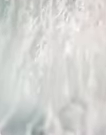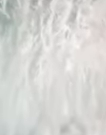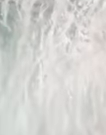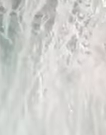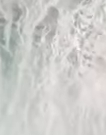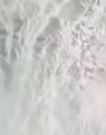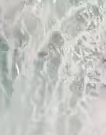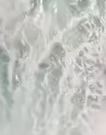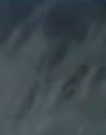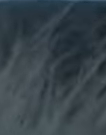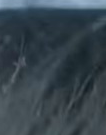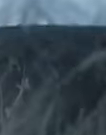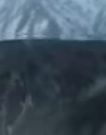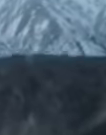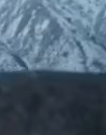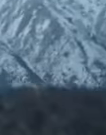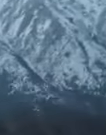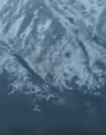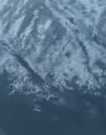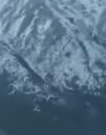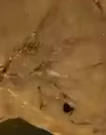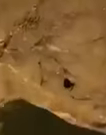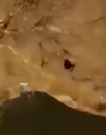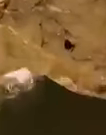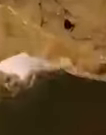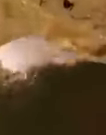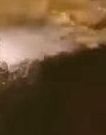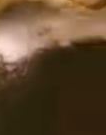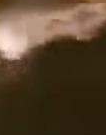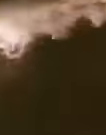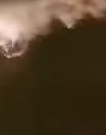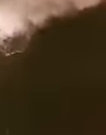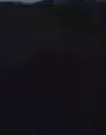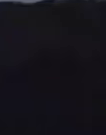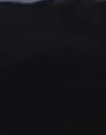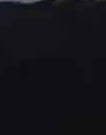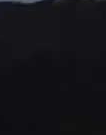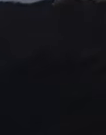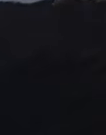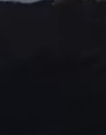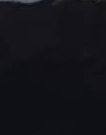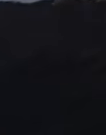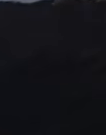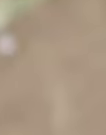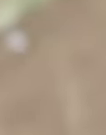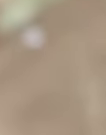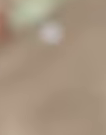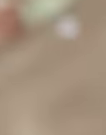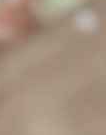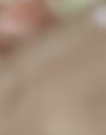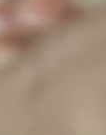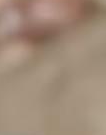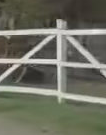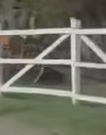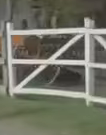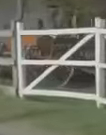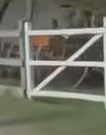Transmitió el Gobierno de Chile. Agradecemos a los canales de televisión y radioemisoras que integraron esta red voluntaria.